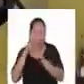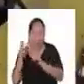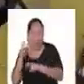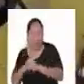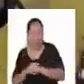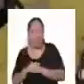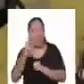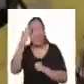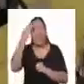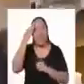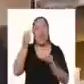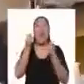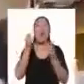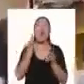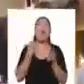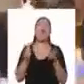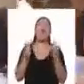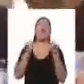ciudad.